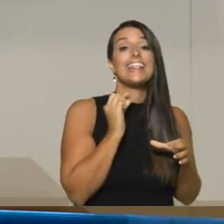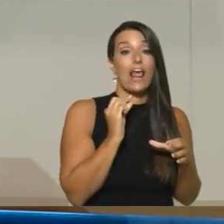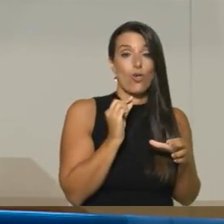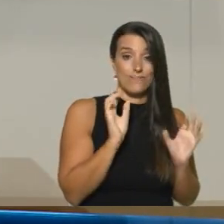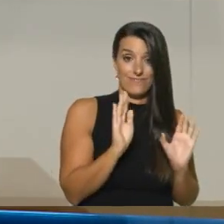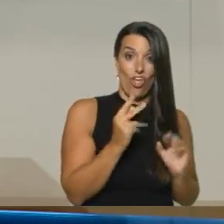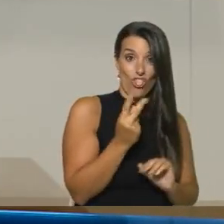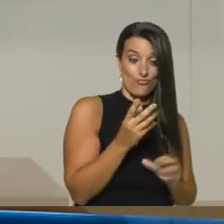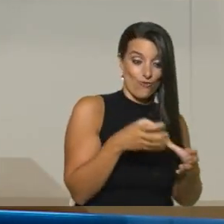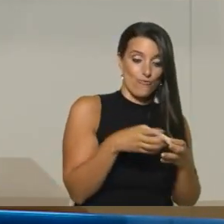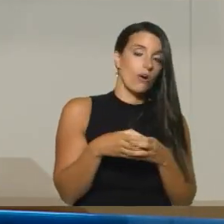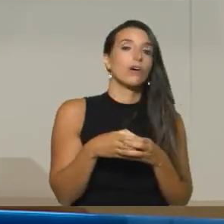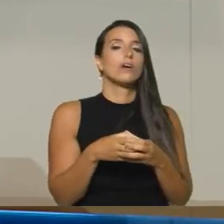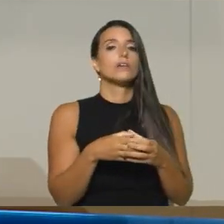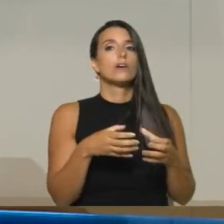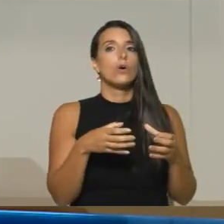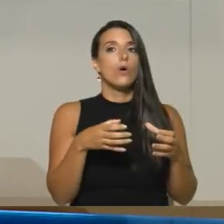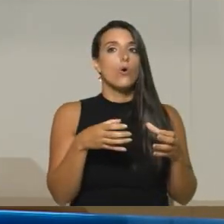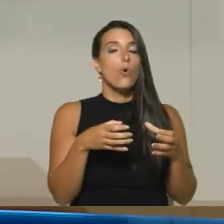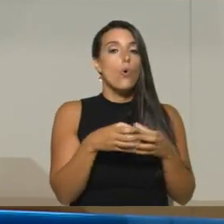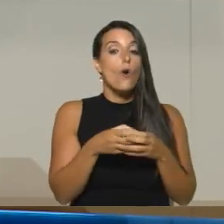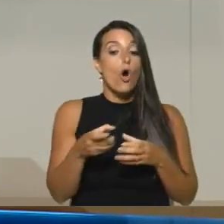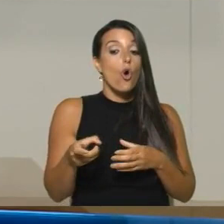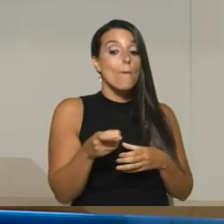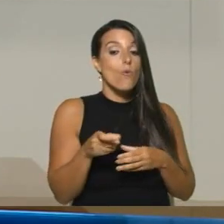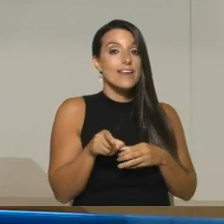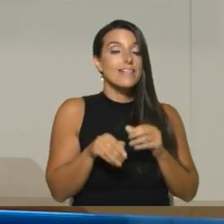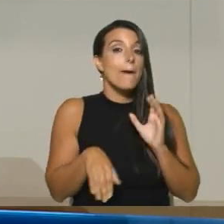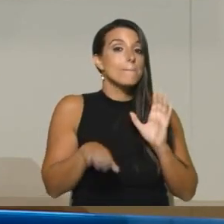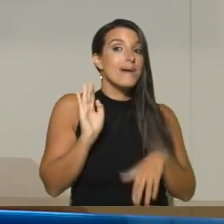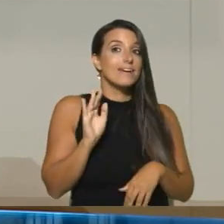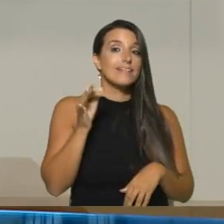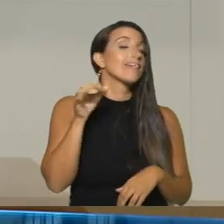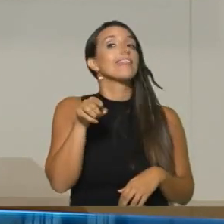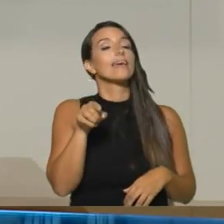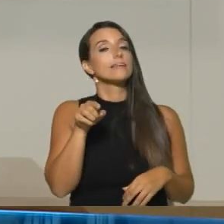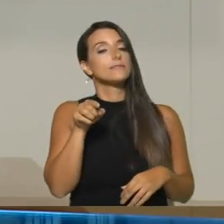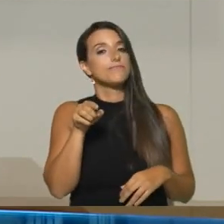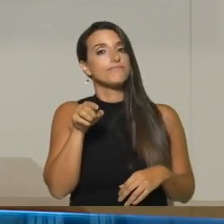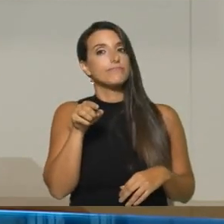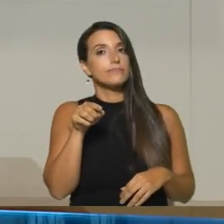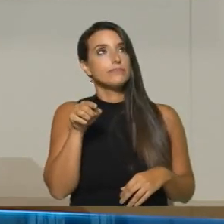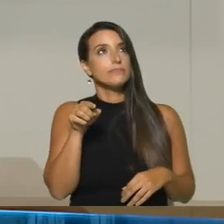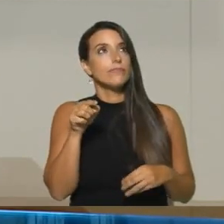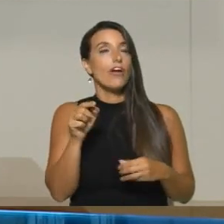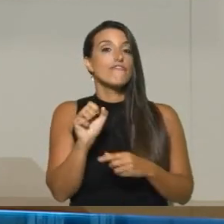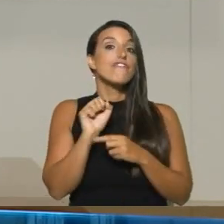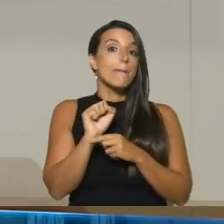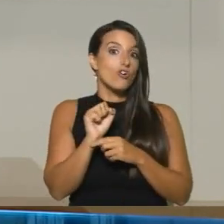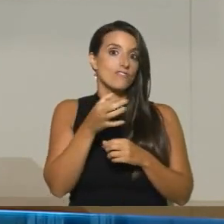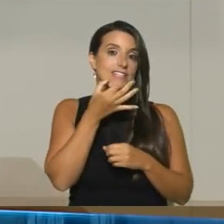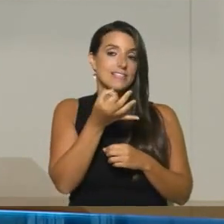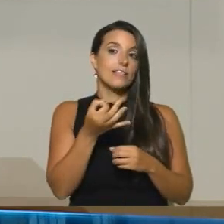minoritarios que el frente que el partido comunista particular a través de sus famosas editoriales